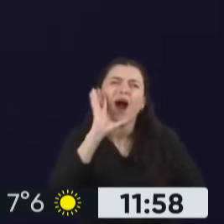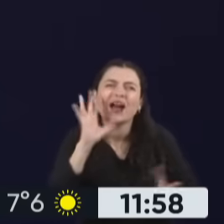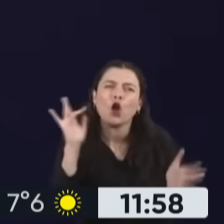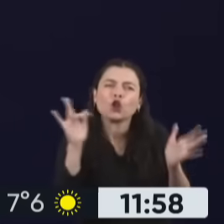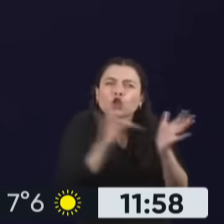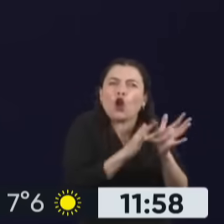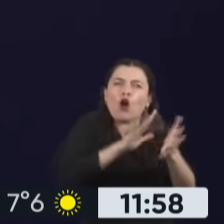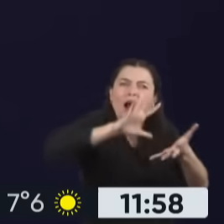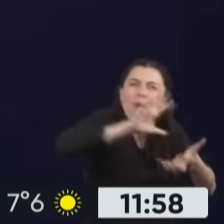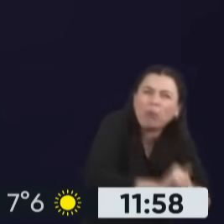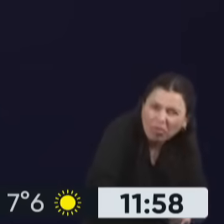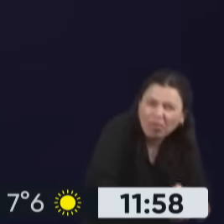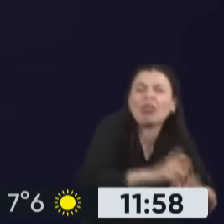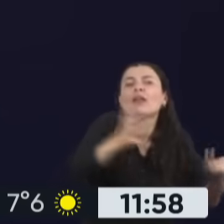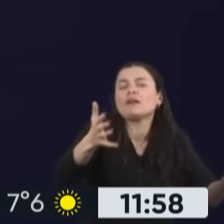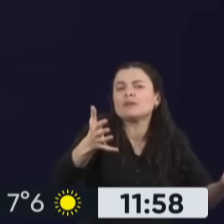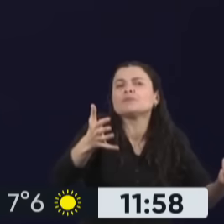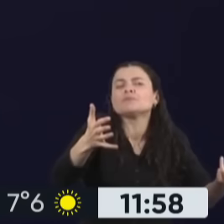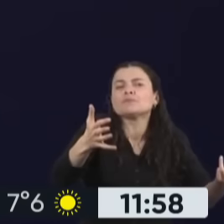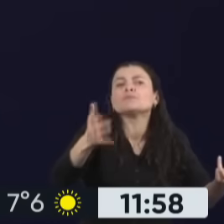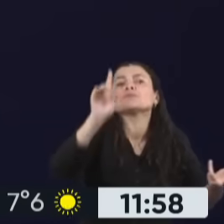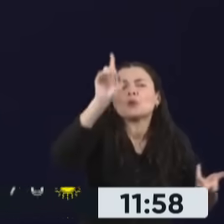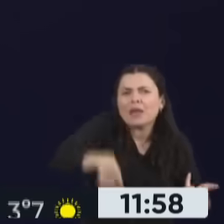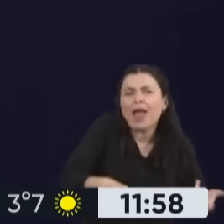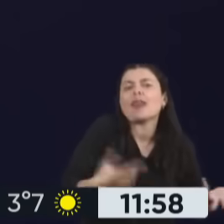el equilibrio fiscal, va a ser vetado.